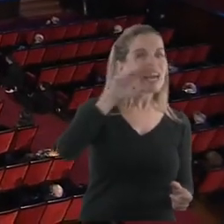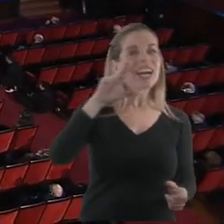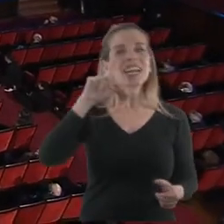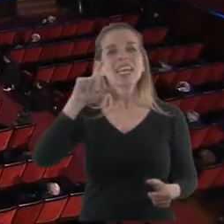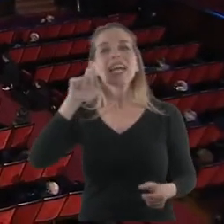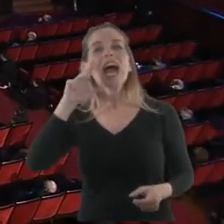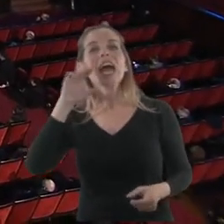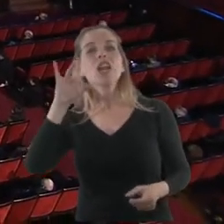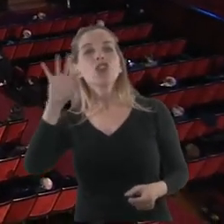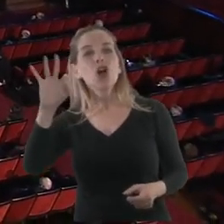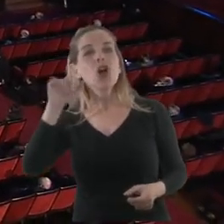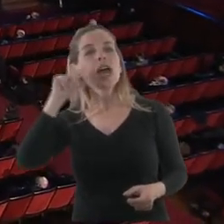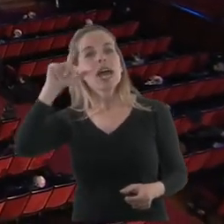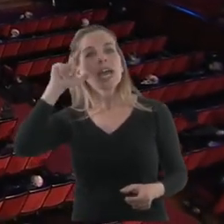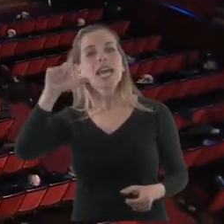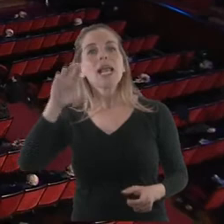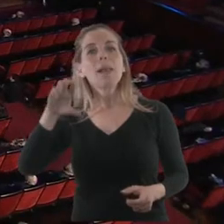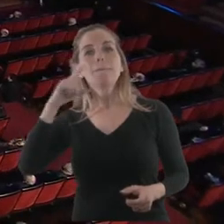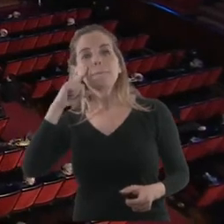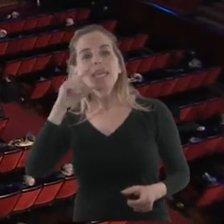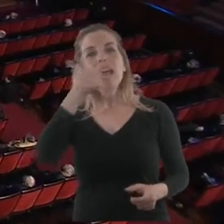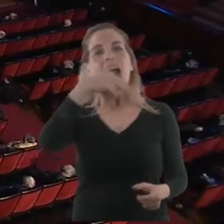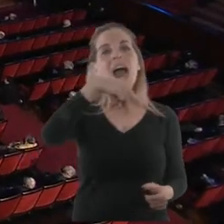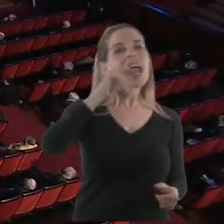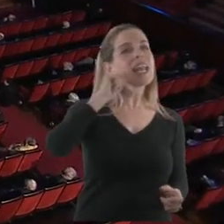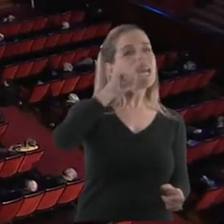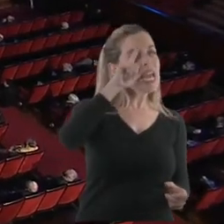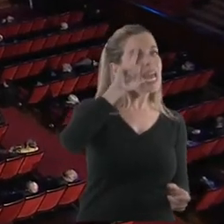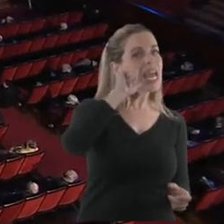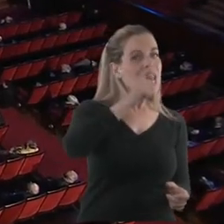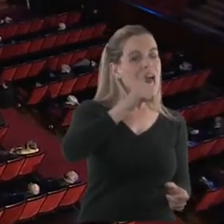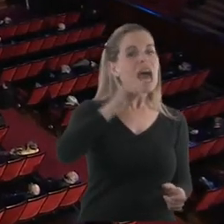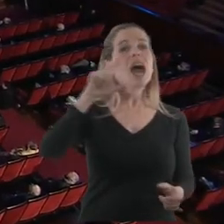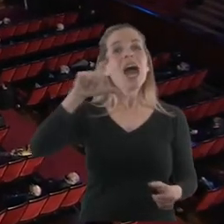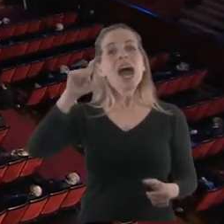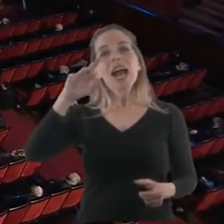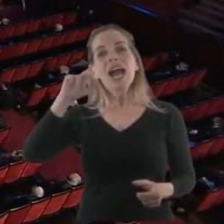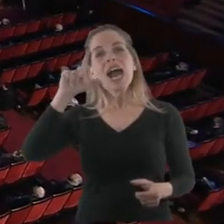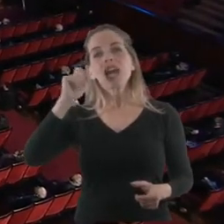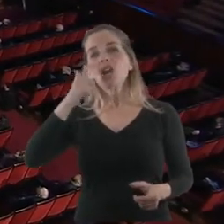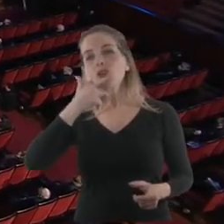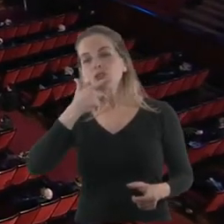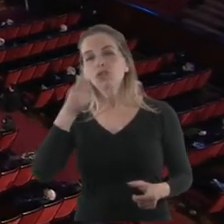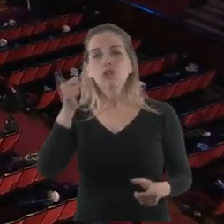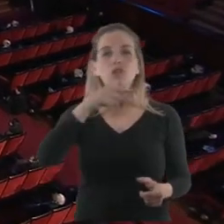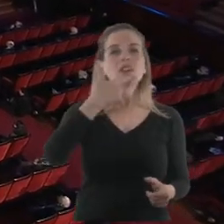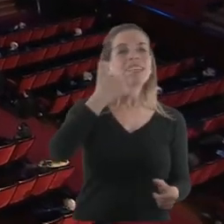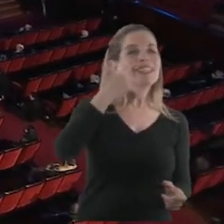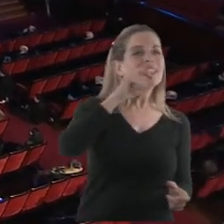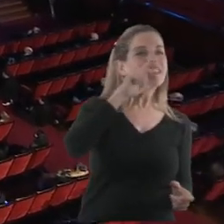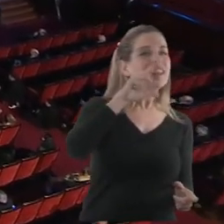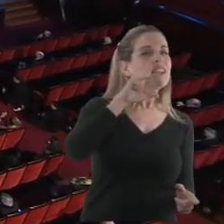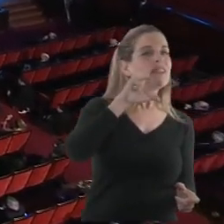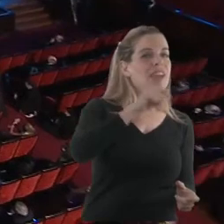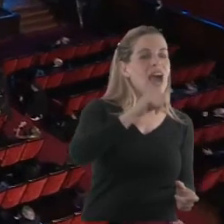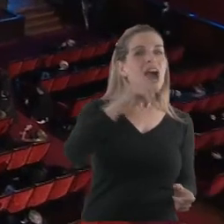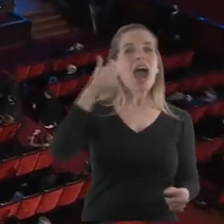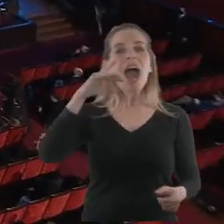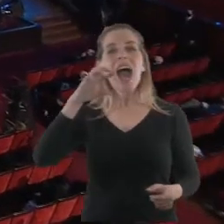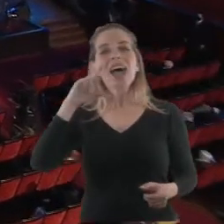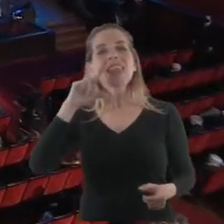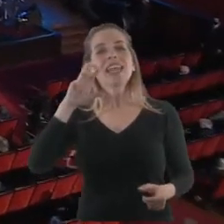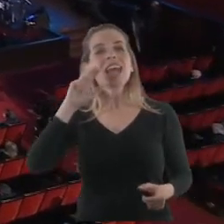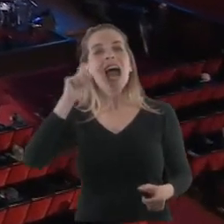Ricardo Helpi, Ángela Gentile, Carlos Gustavo Gerskovich, Silvia Gold, Adrián